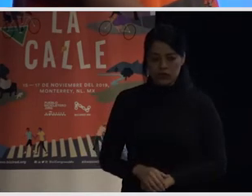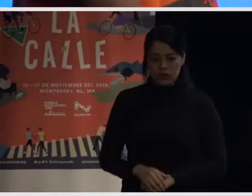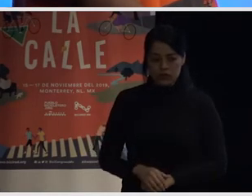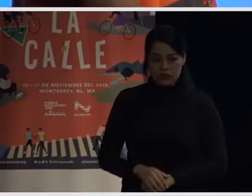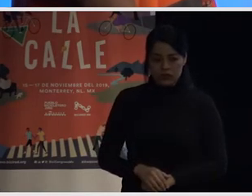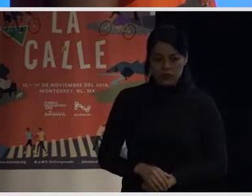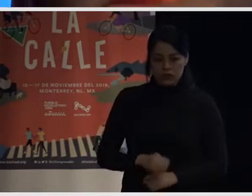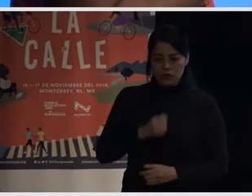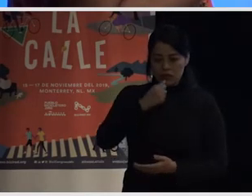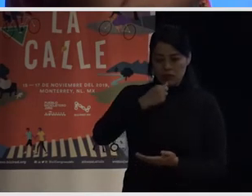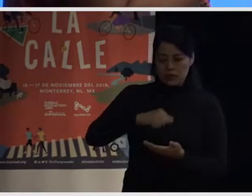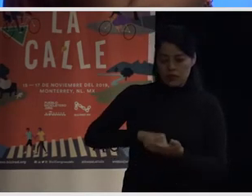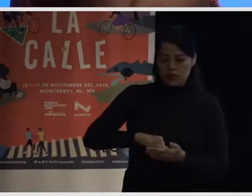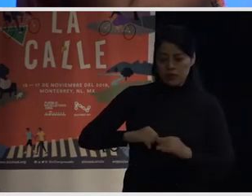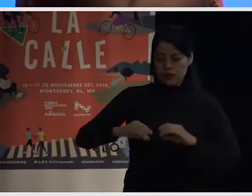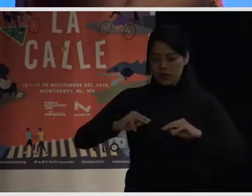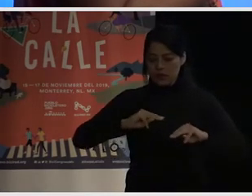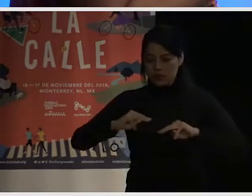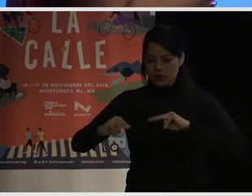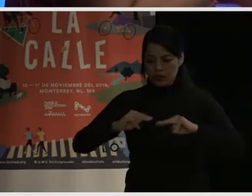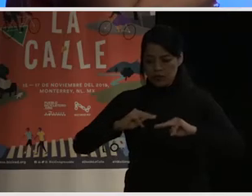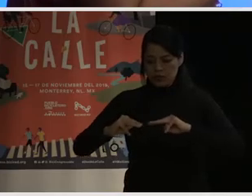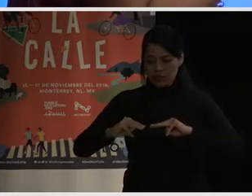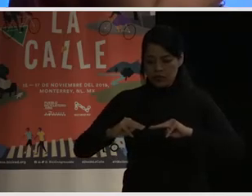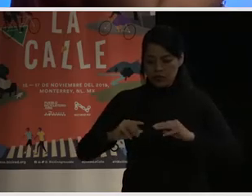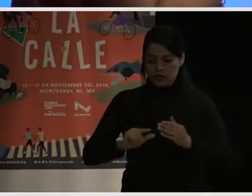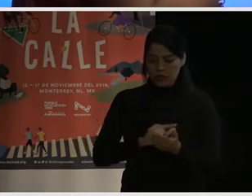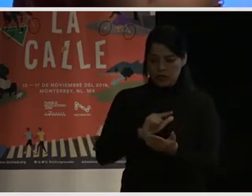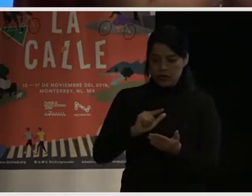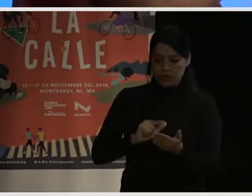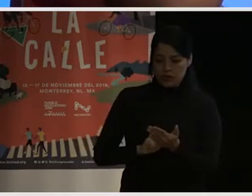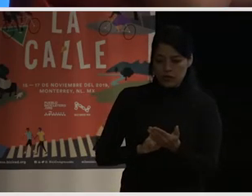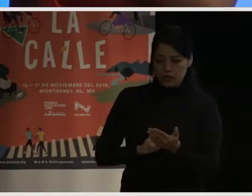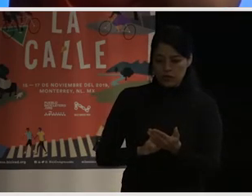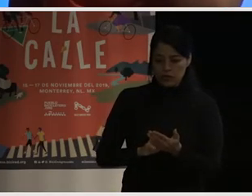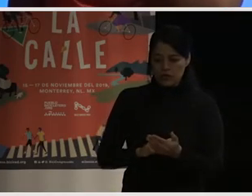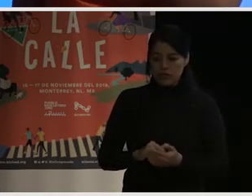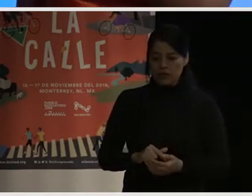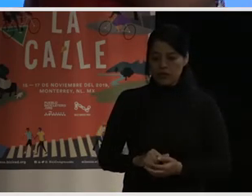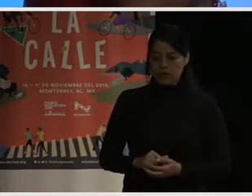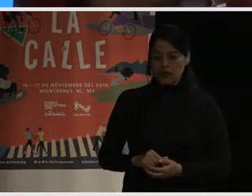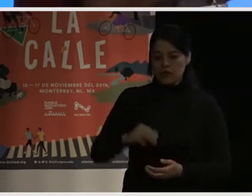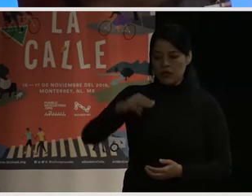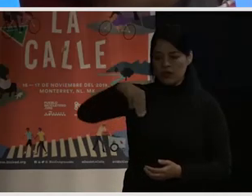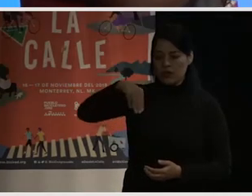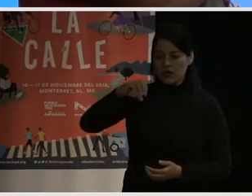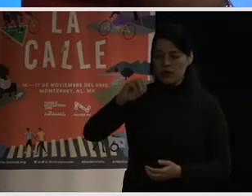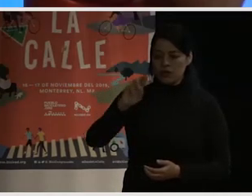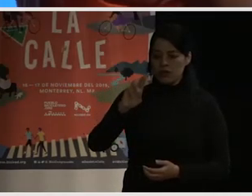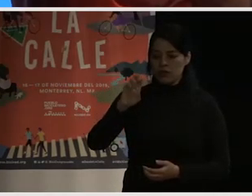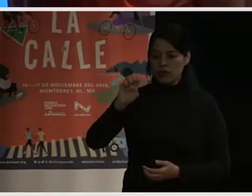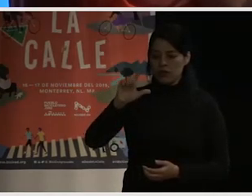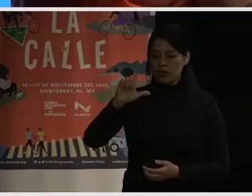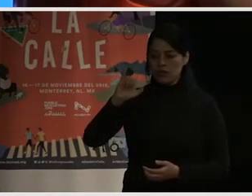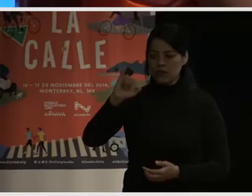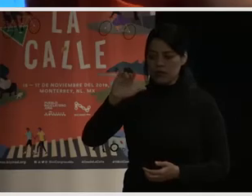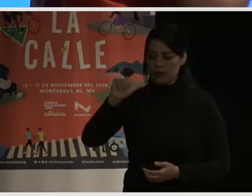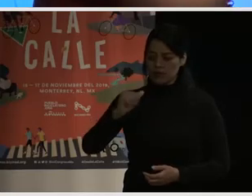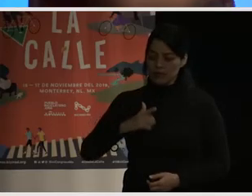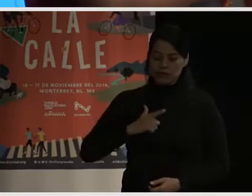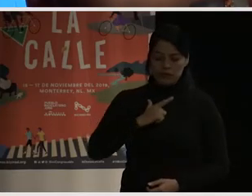secretario de movilidad y espacio público del municipio del ayuntamiento de morelia muchas gracias.antonio un